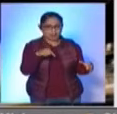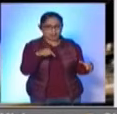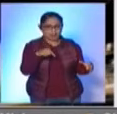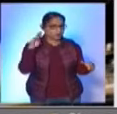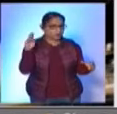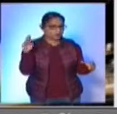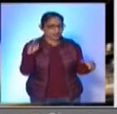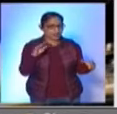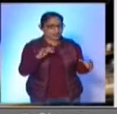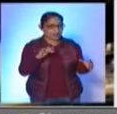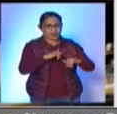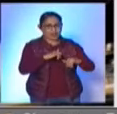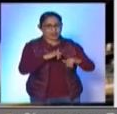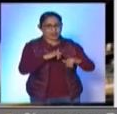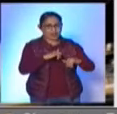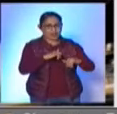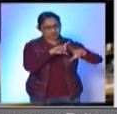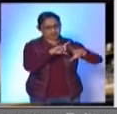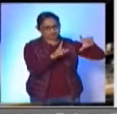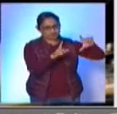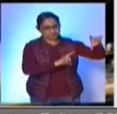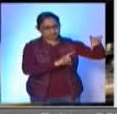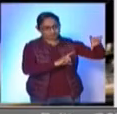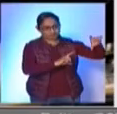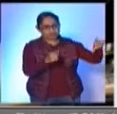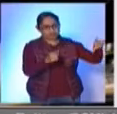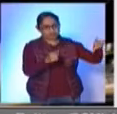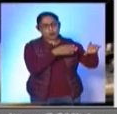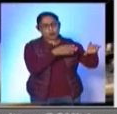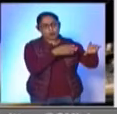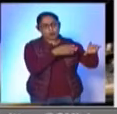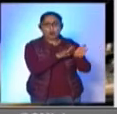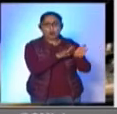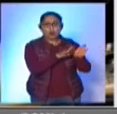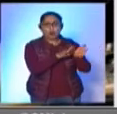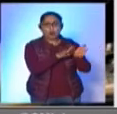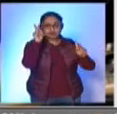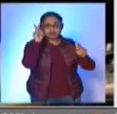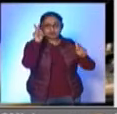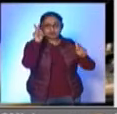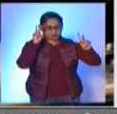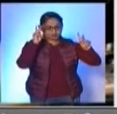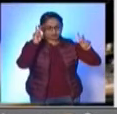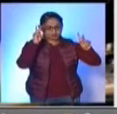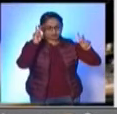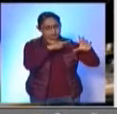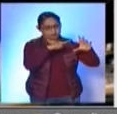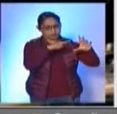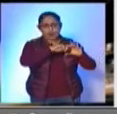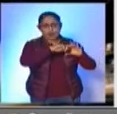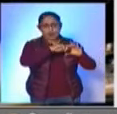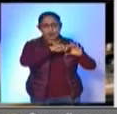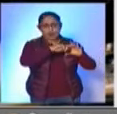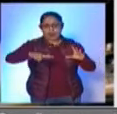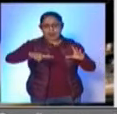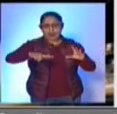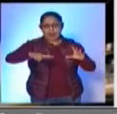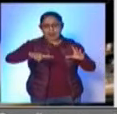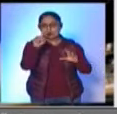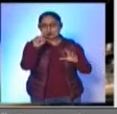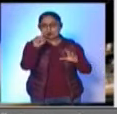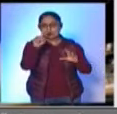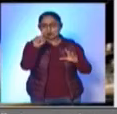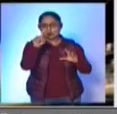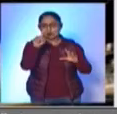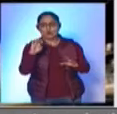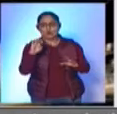la geografía de su territorio, las particularidades de su paisaje y preponderantemente con el lago de Siragüén. El Encanto de la